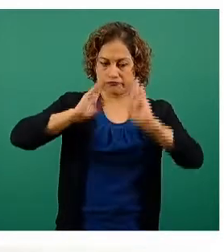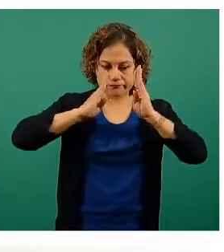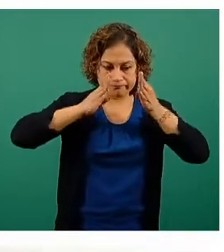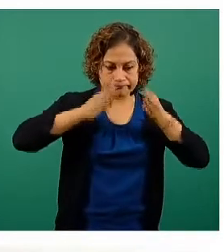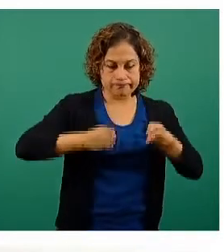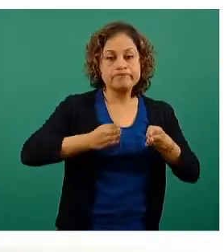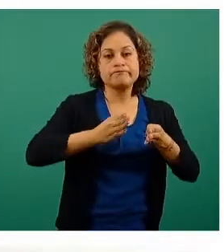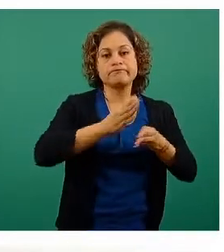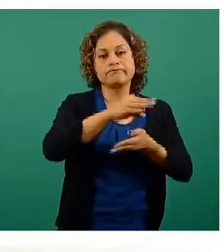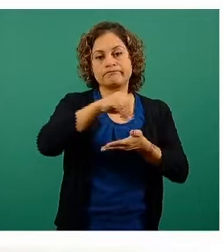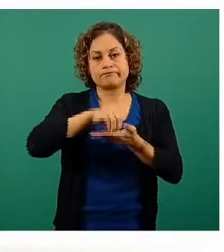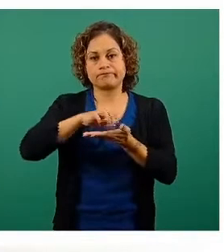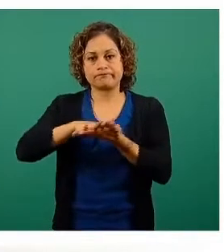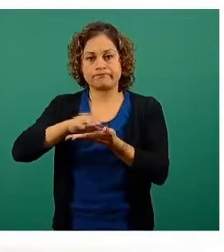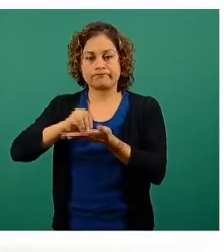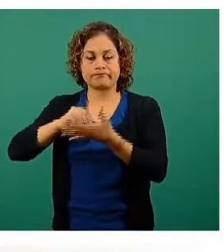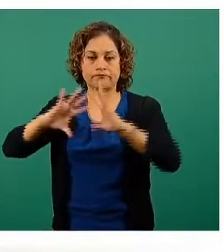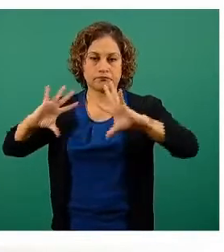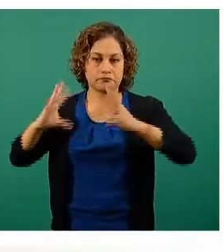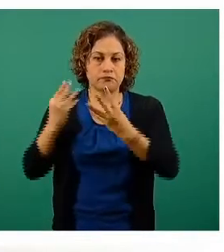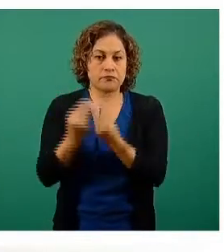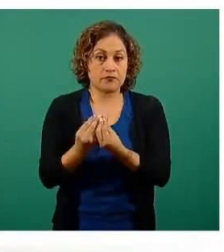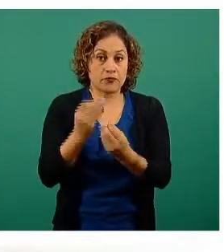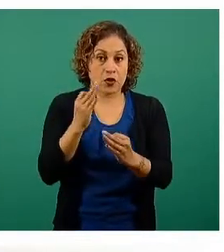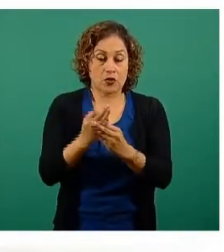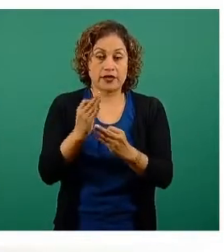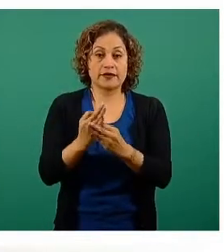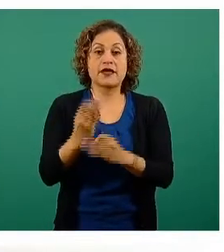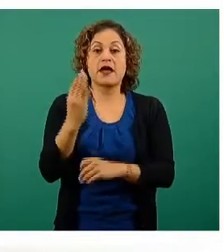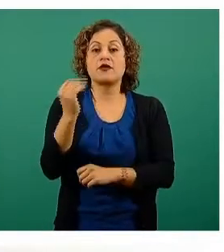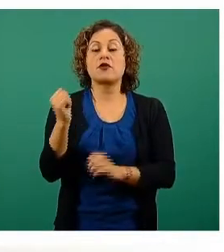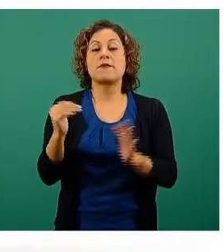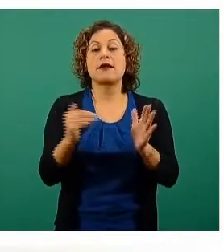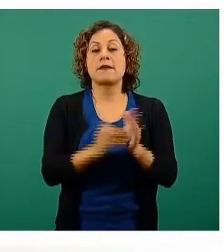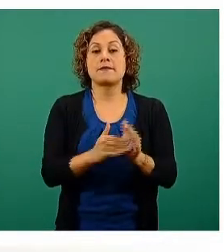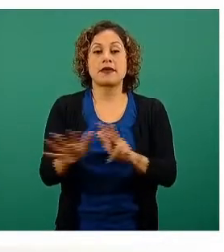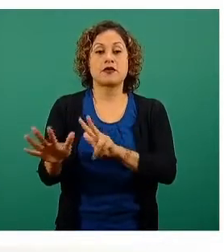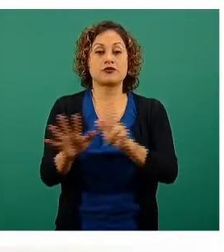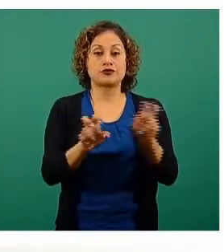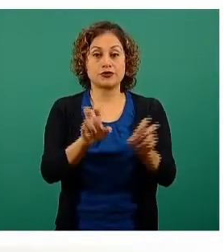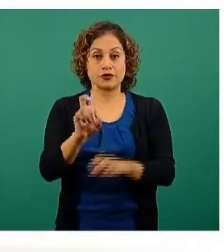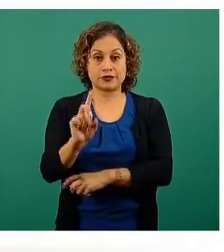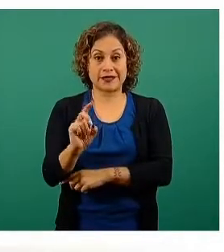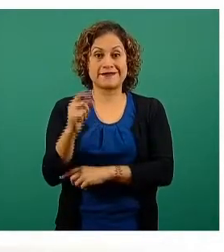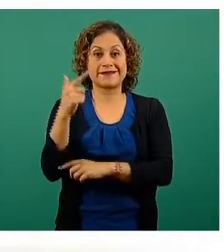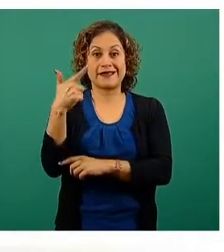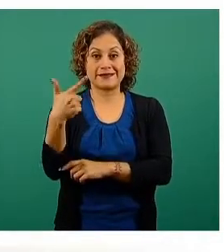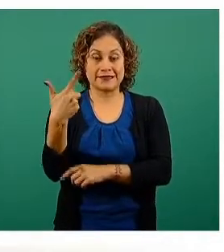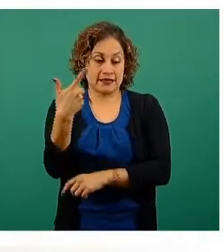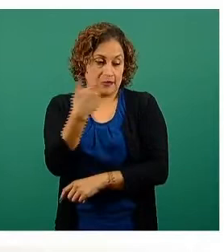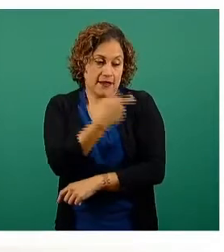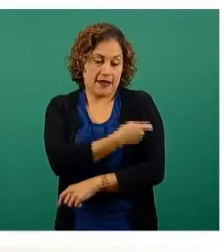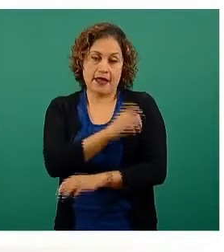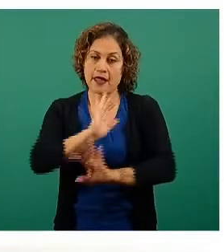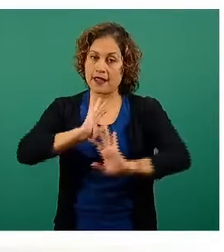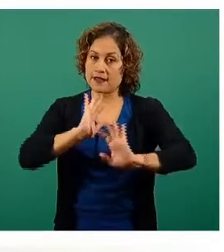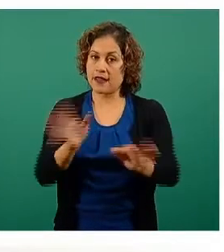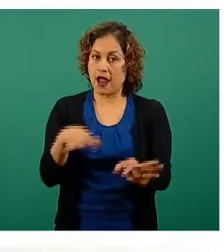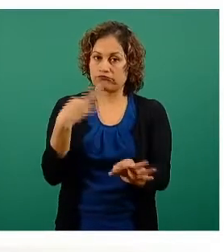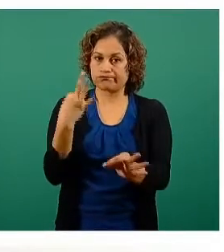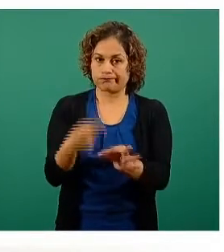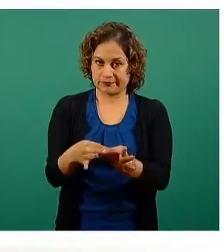pues llevamos ya un total de más de 9,000 en este caso 9,837 dosis aplicadas,